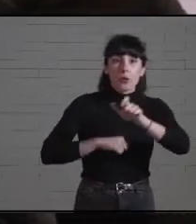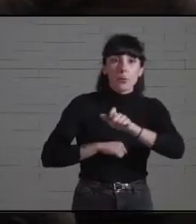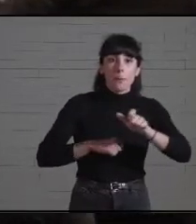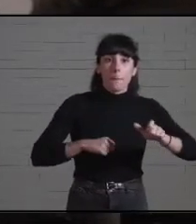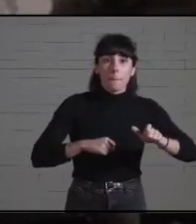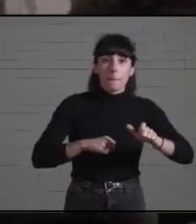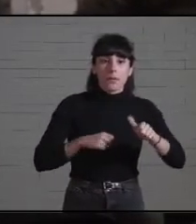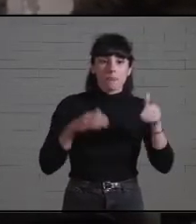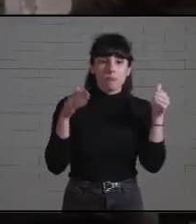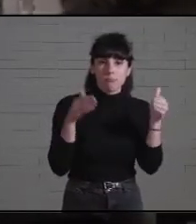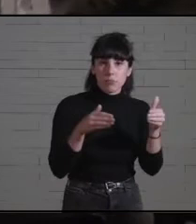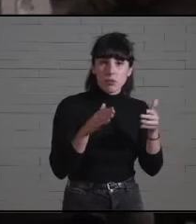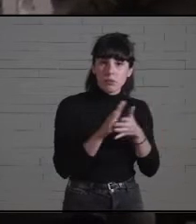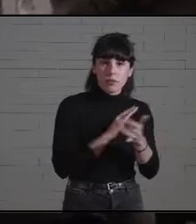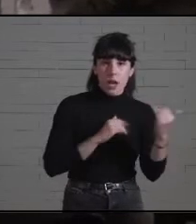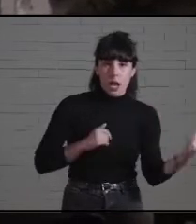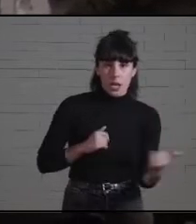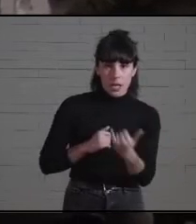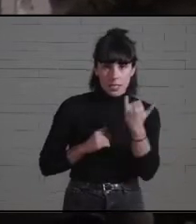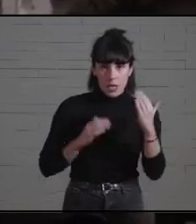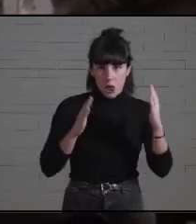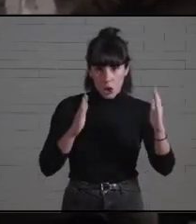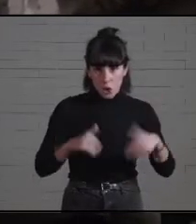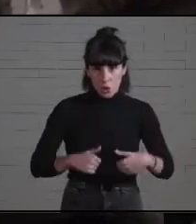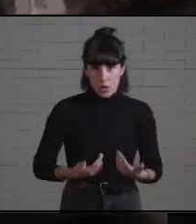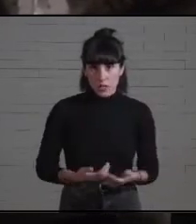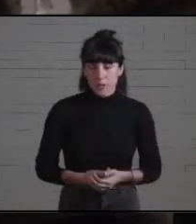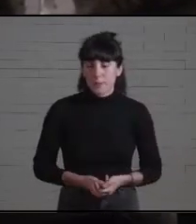ese agotamiento.